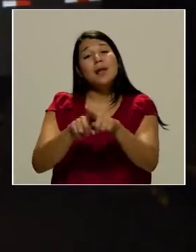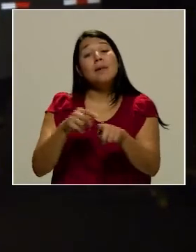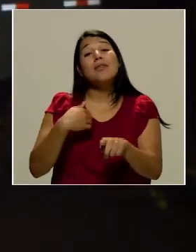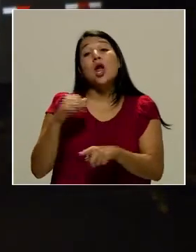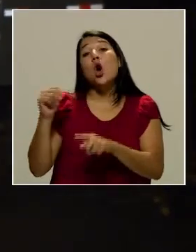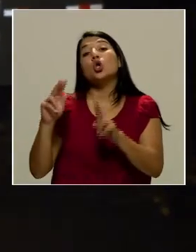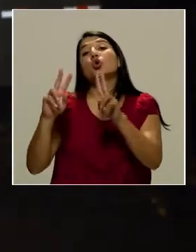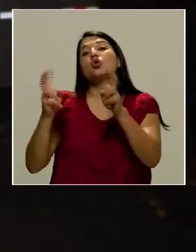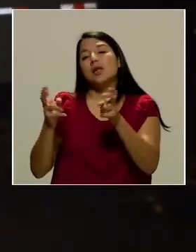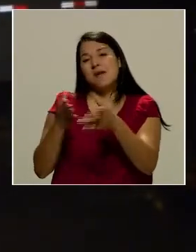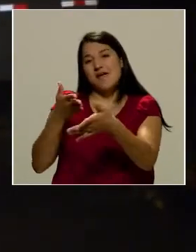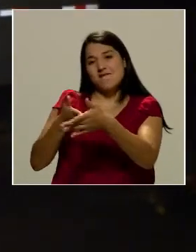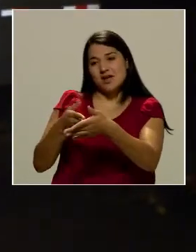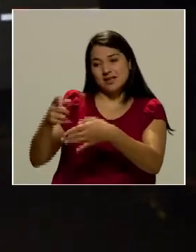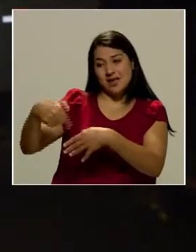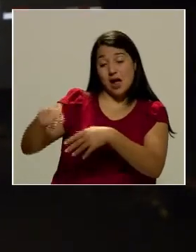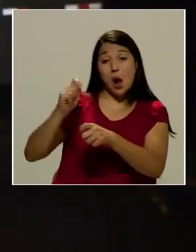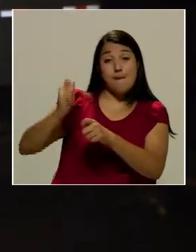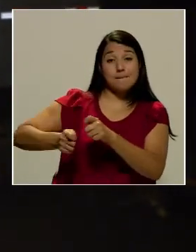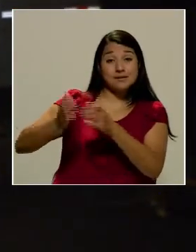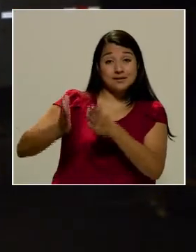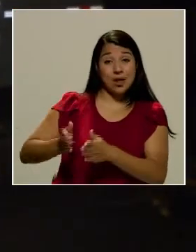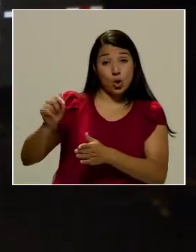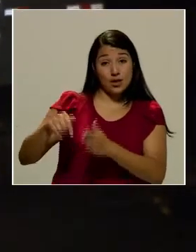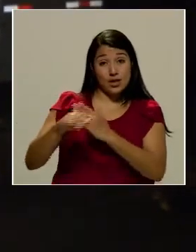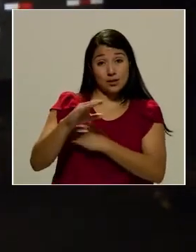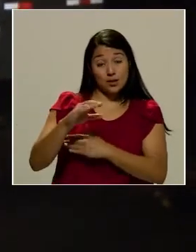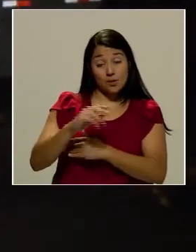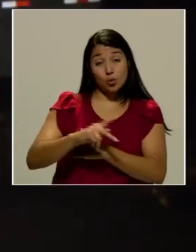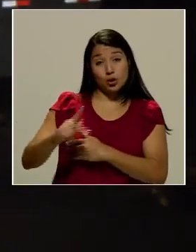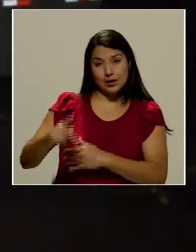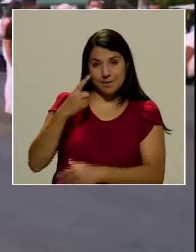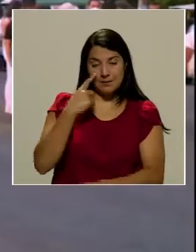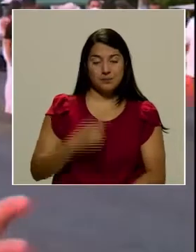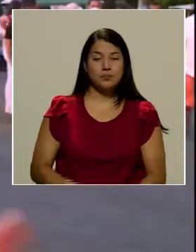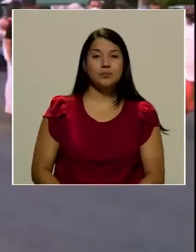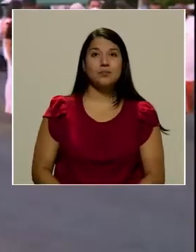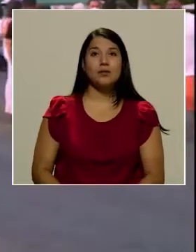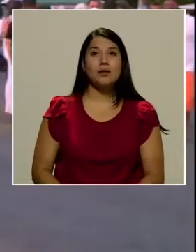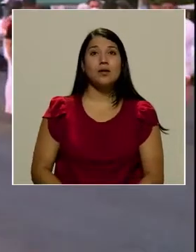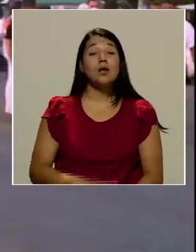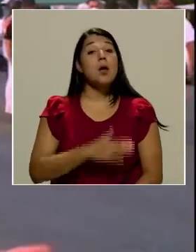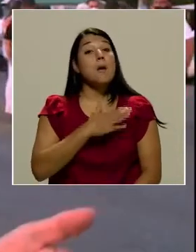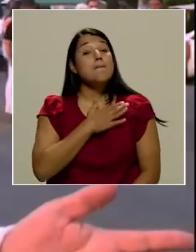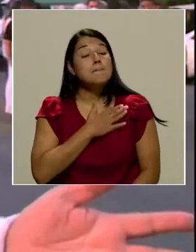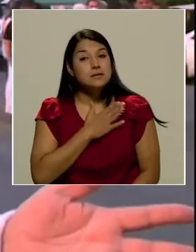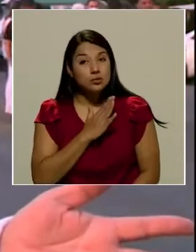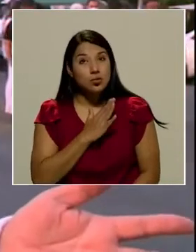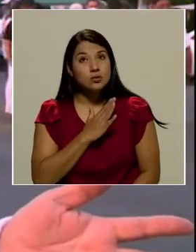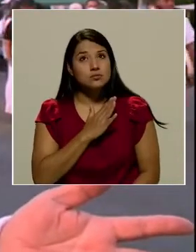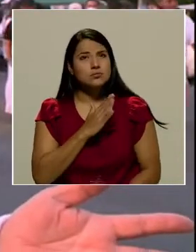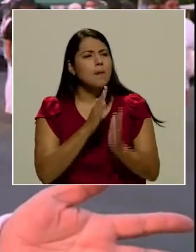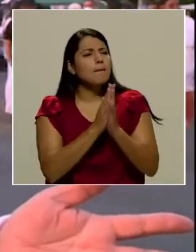afecta al sector pesquero aquí en la zona de Punta Arenas. Veamos. Que nos disculpe, pedir